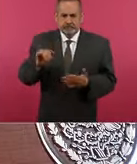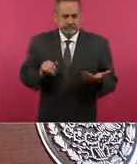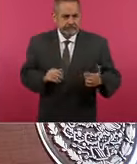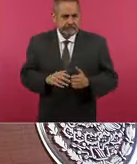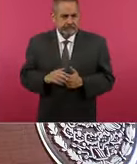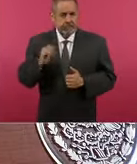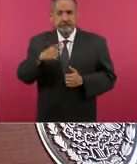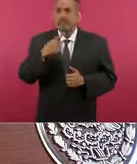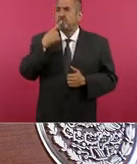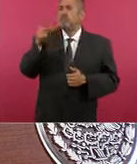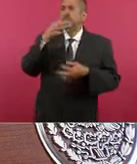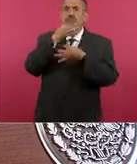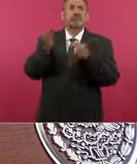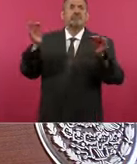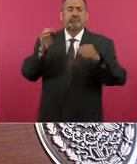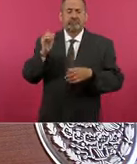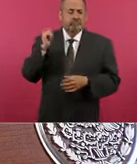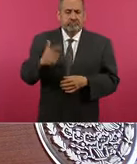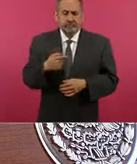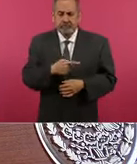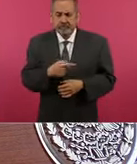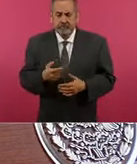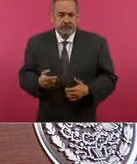¿Alguna denuncia pública?